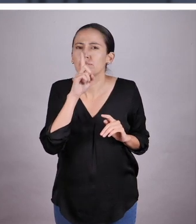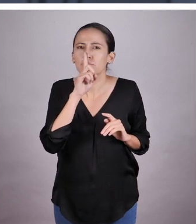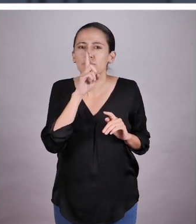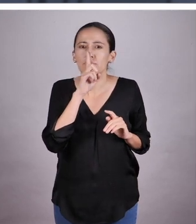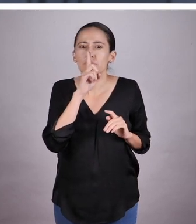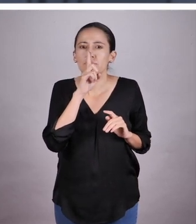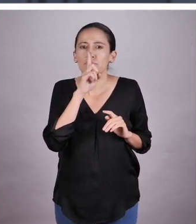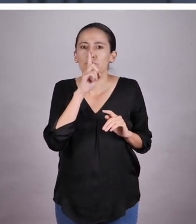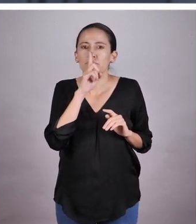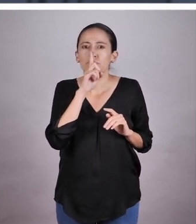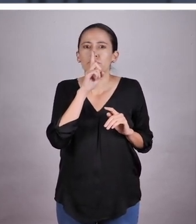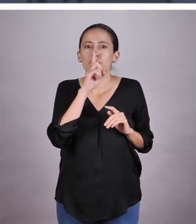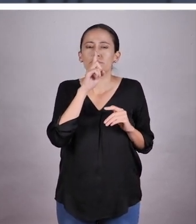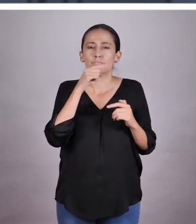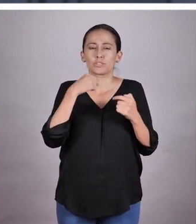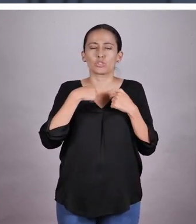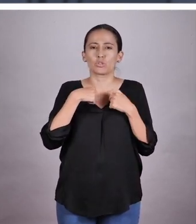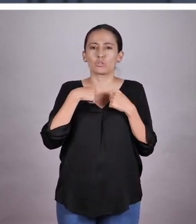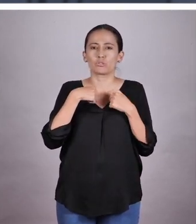Soy